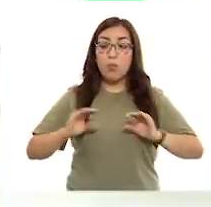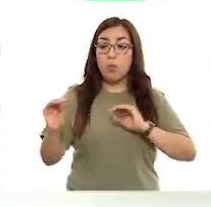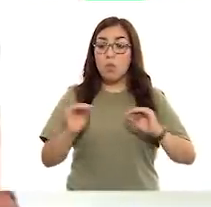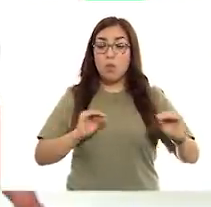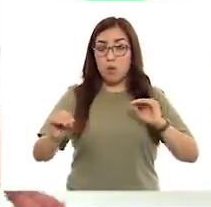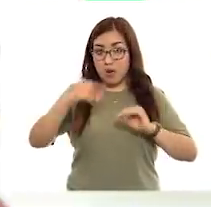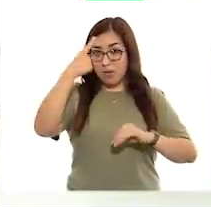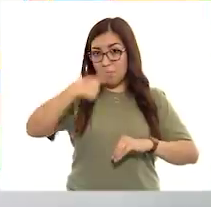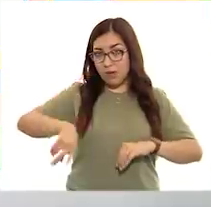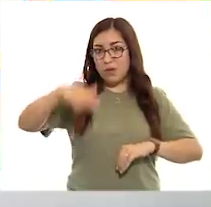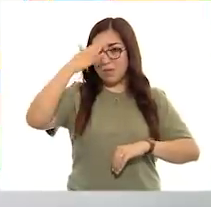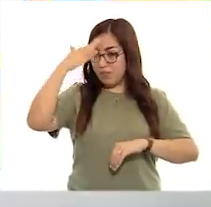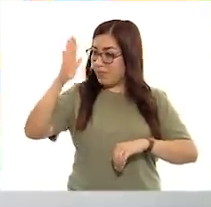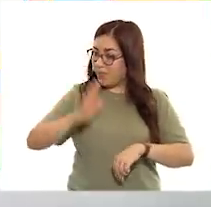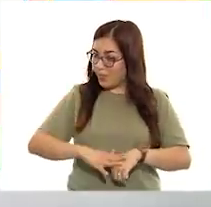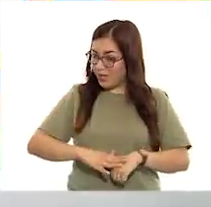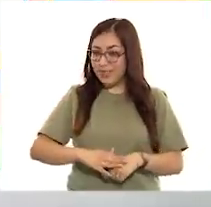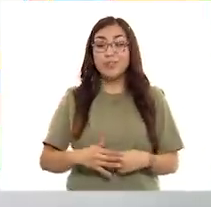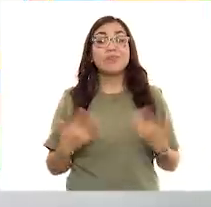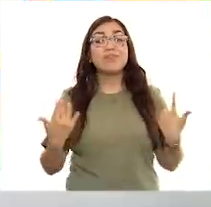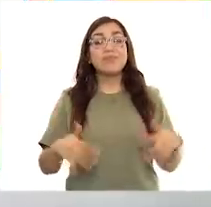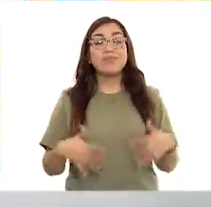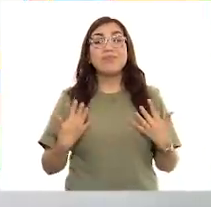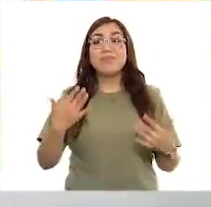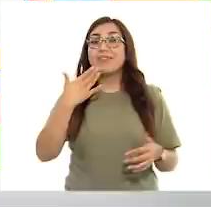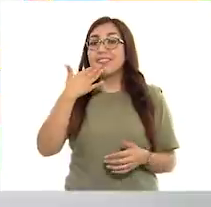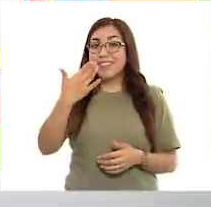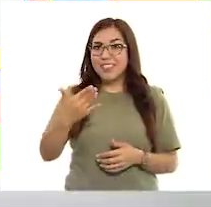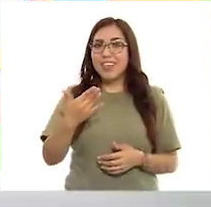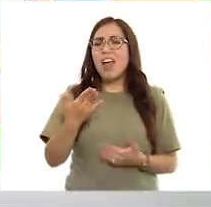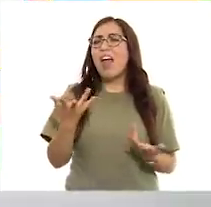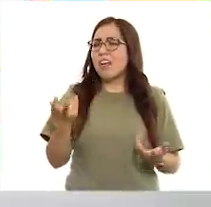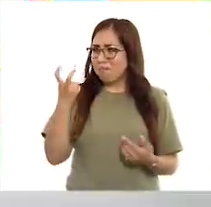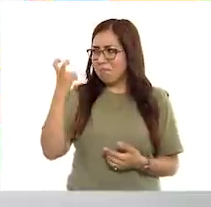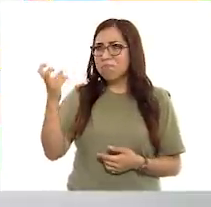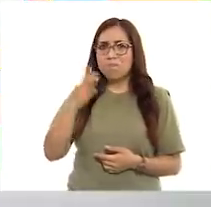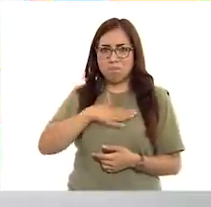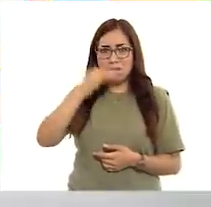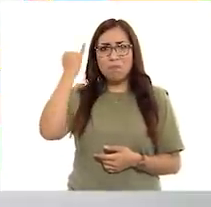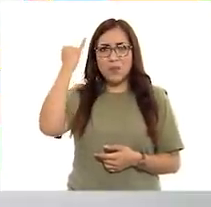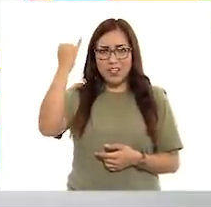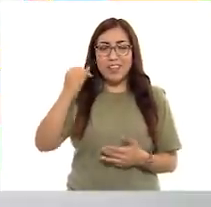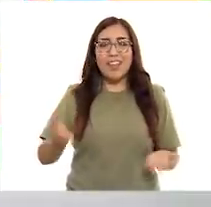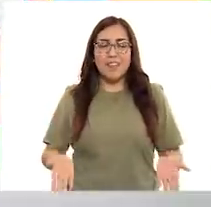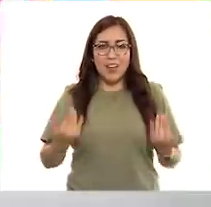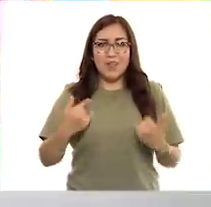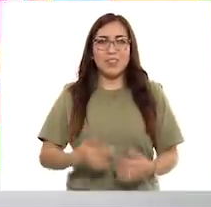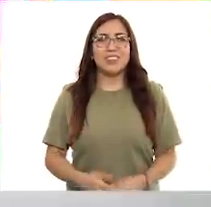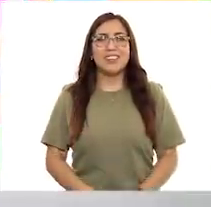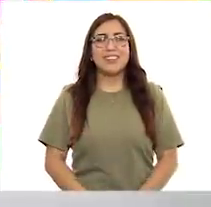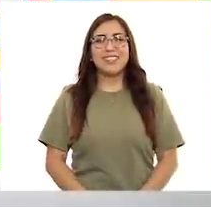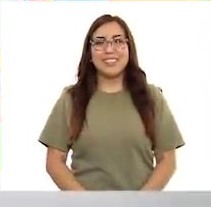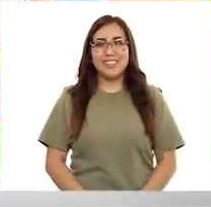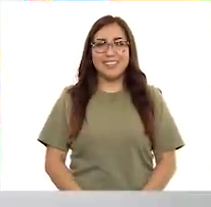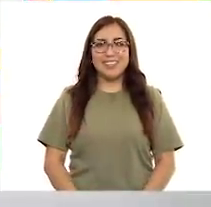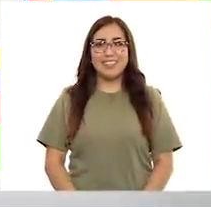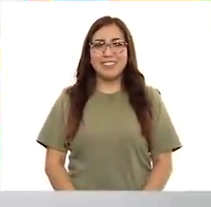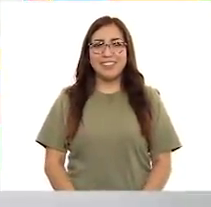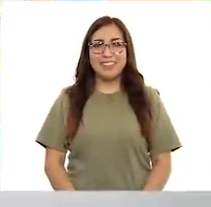no lo olvidarás. Fíjate, no lo había pensado, pero creo que puede funcionar. ¡Vamos!